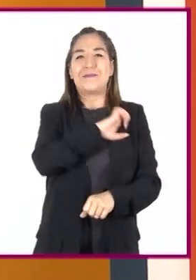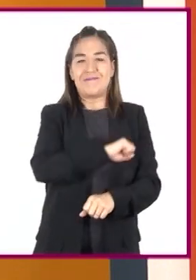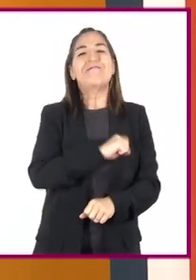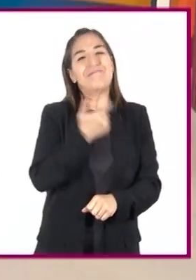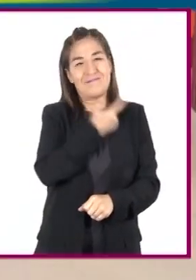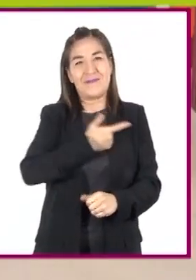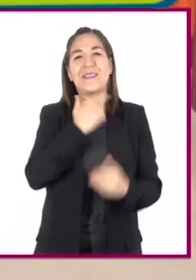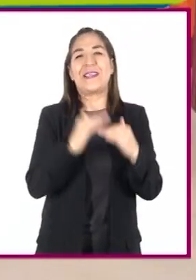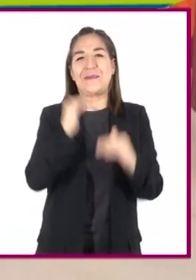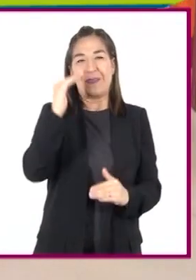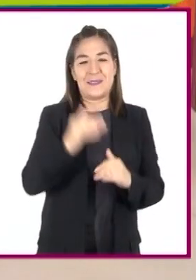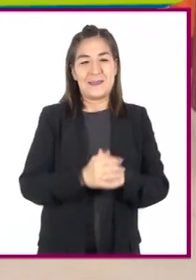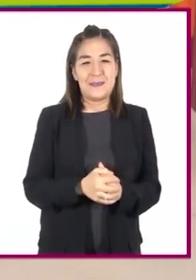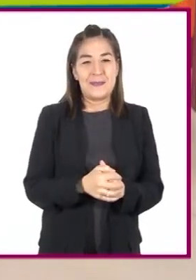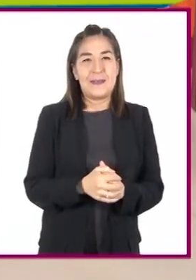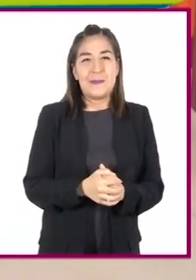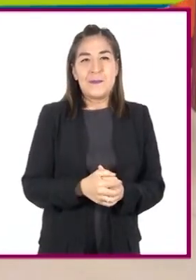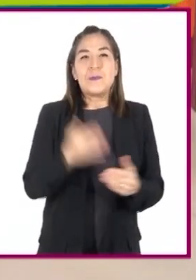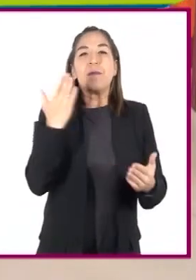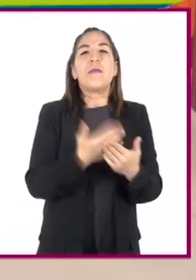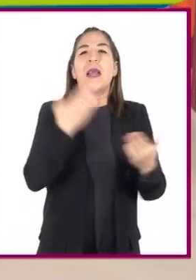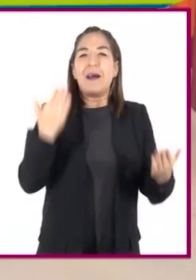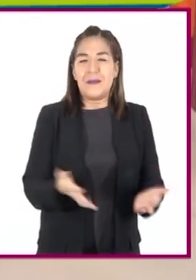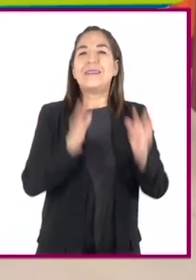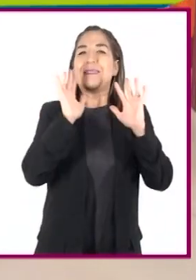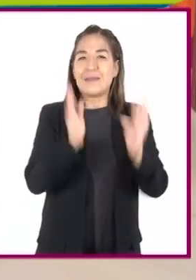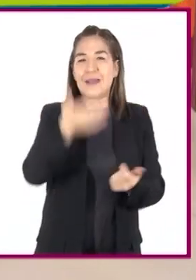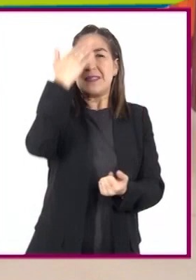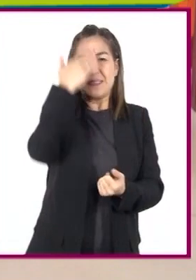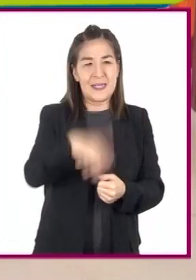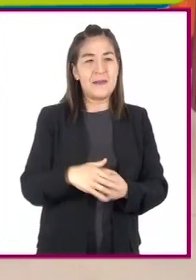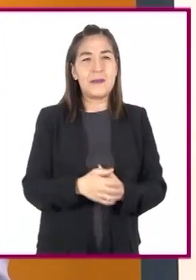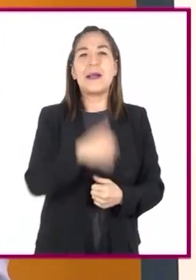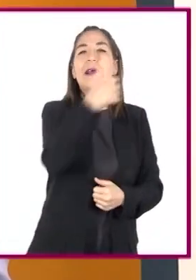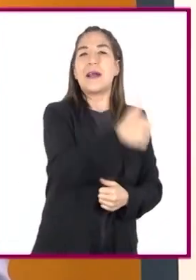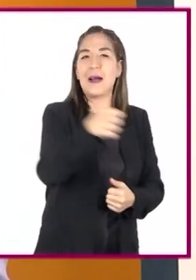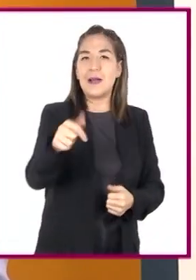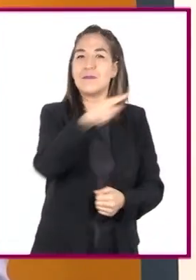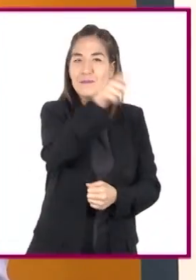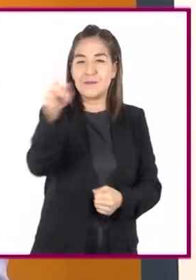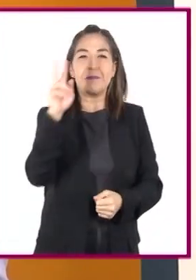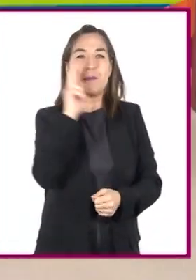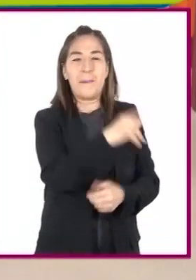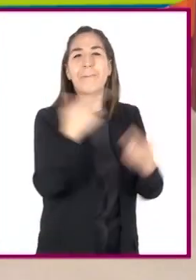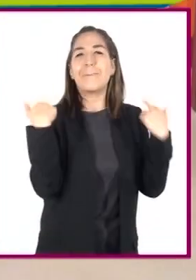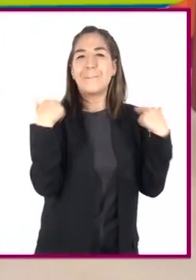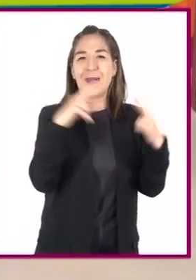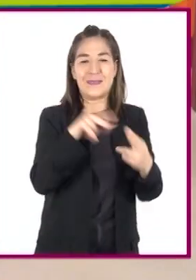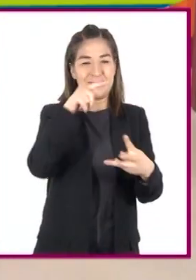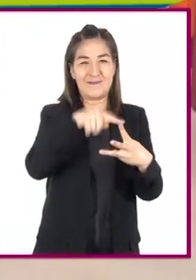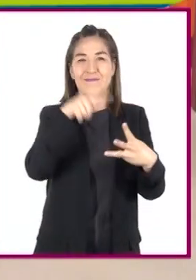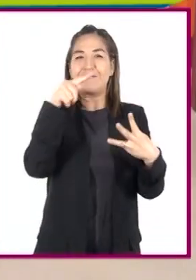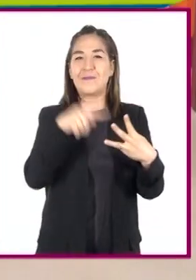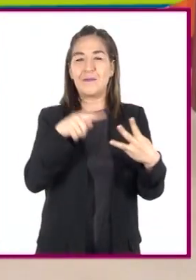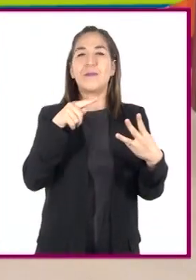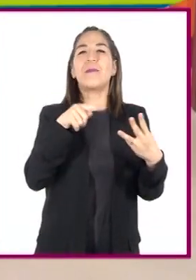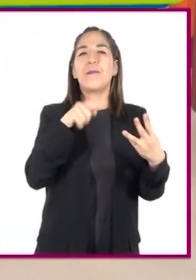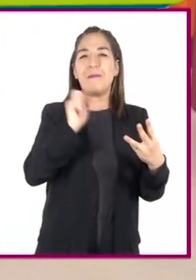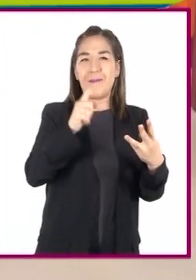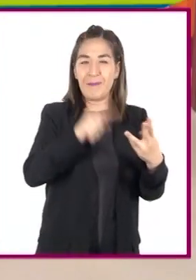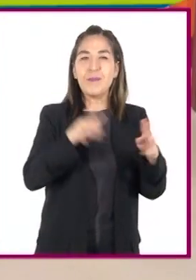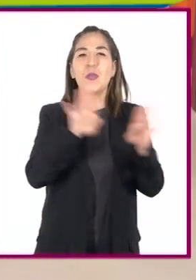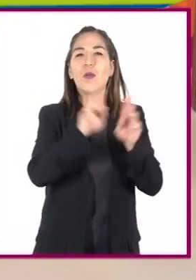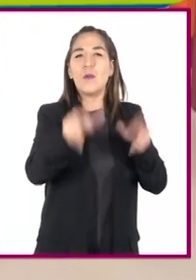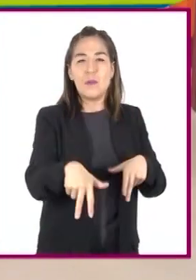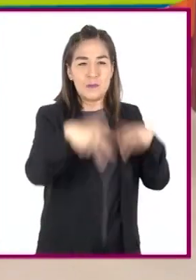atractivo. Ahora ya saben que cada una de las maestras con las que nos comunicamos